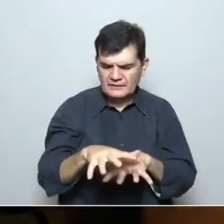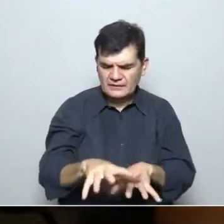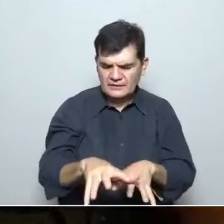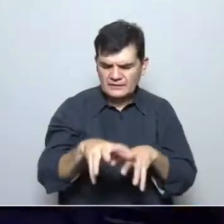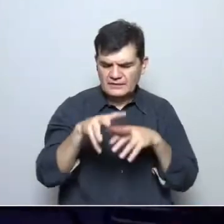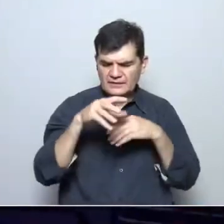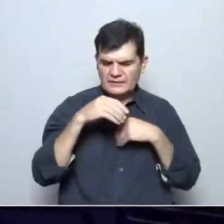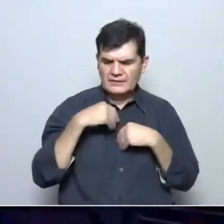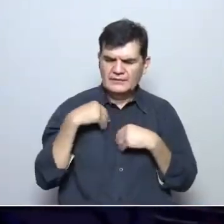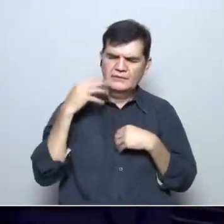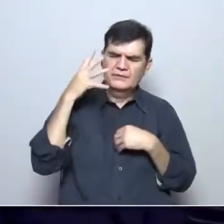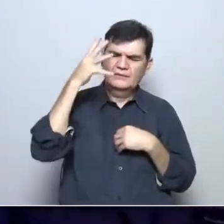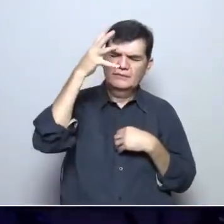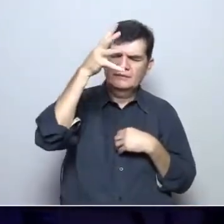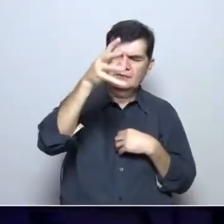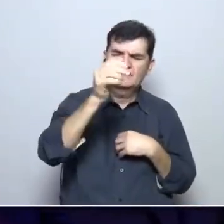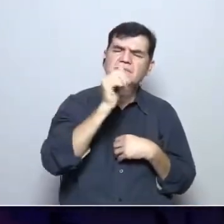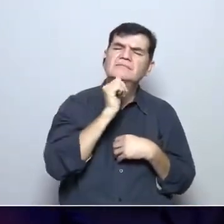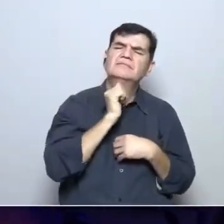tendremos sed.